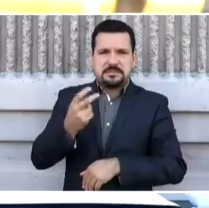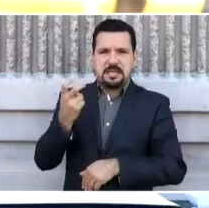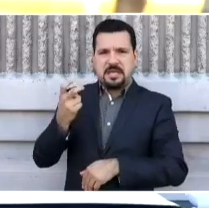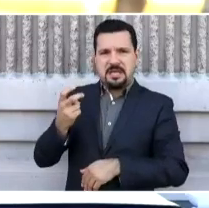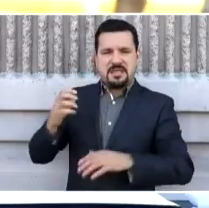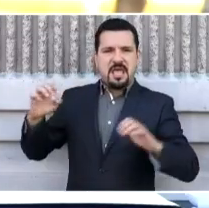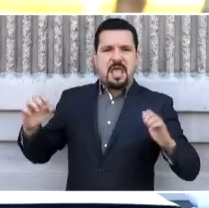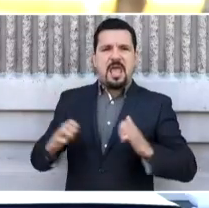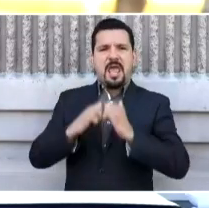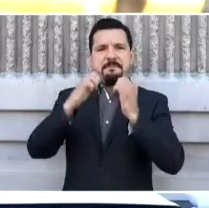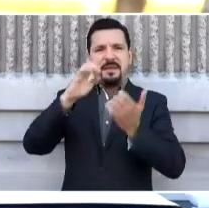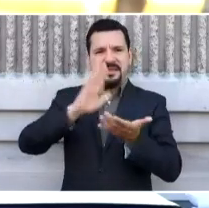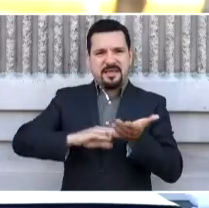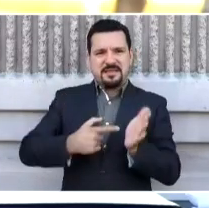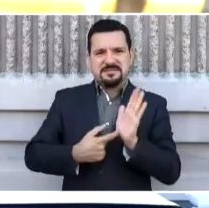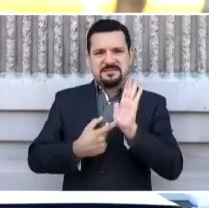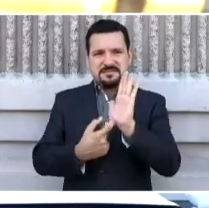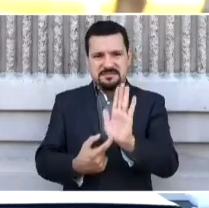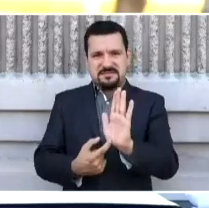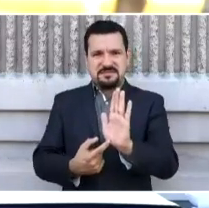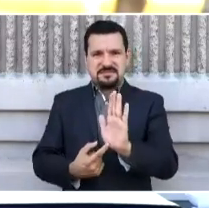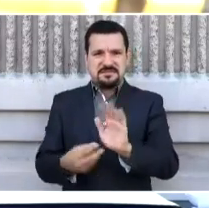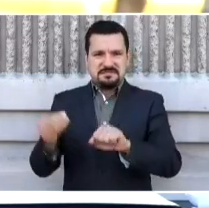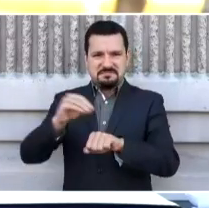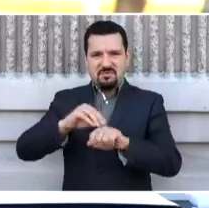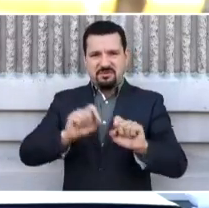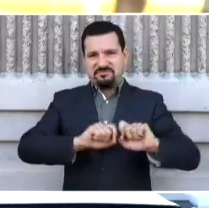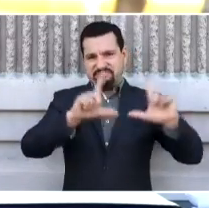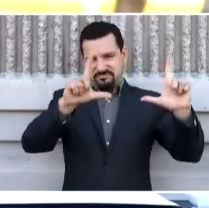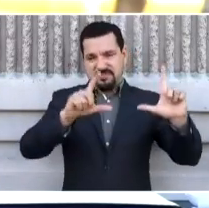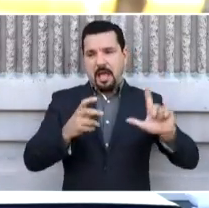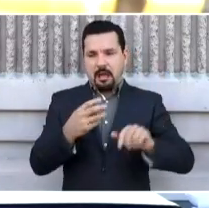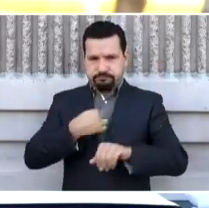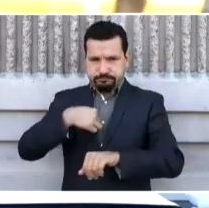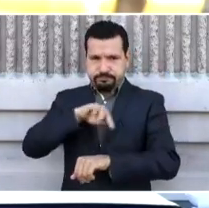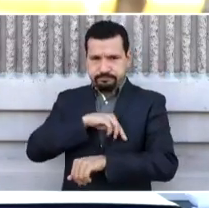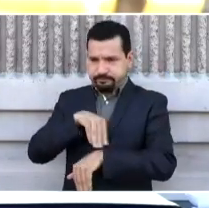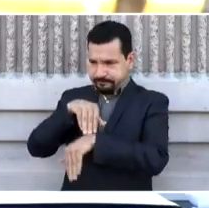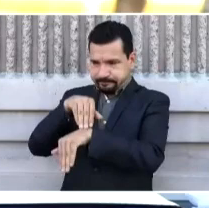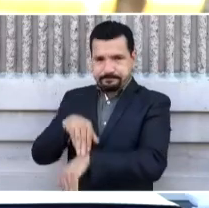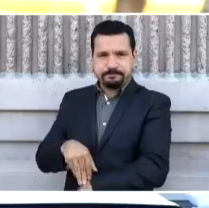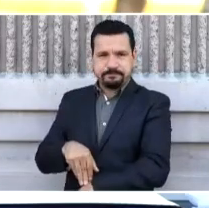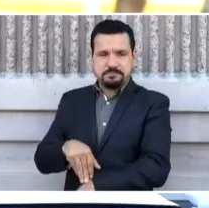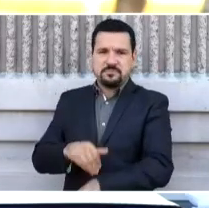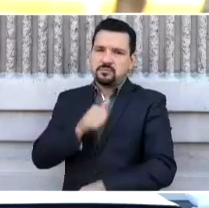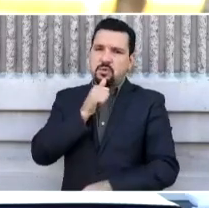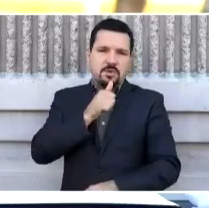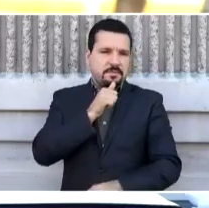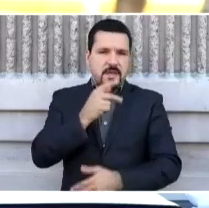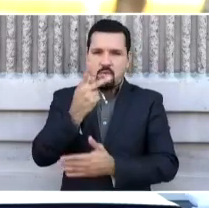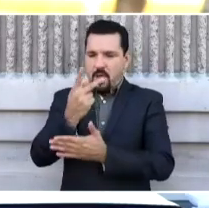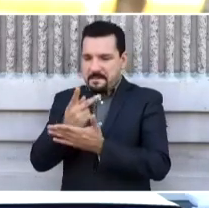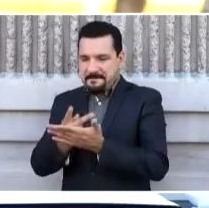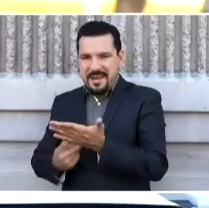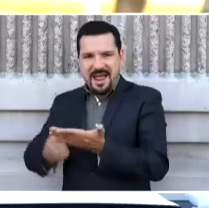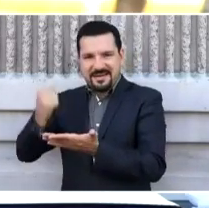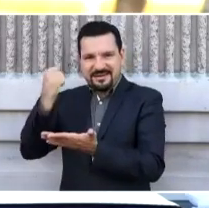de emergencia que está publicada. Entonces, no existe todavía un